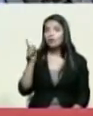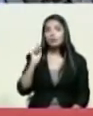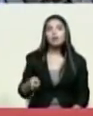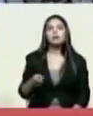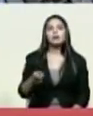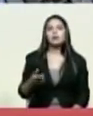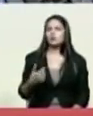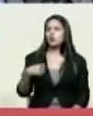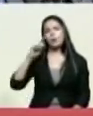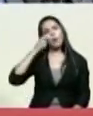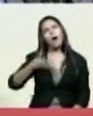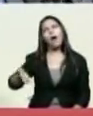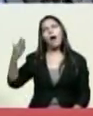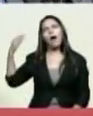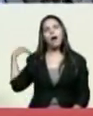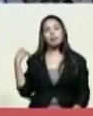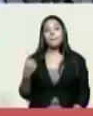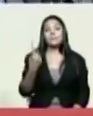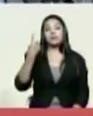cuando me tocó la primera vez hablar